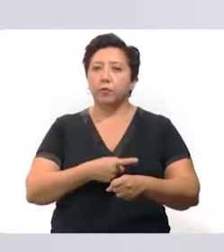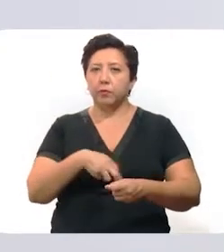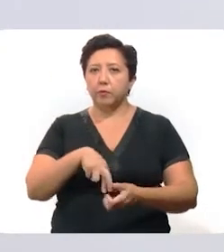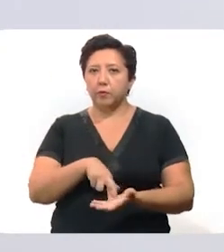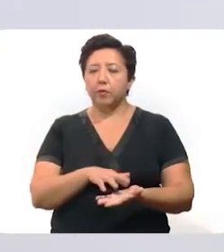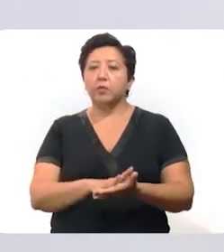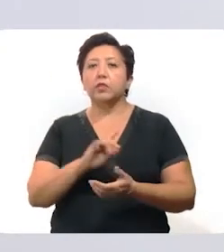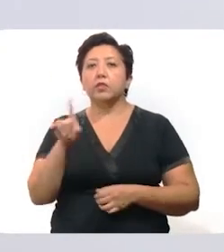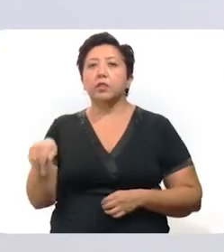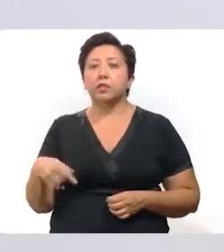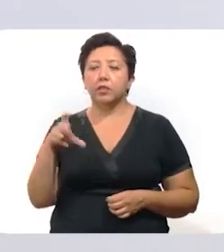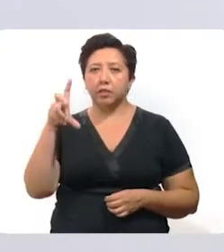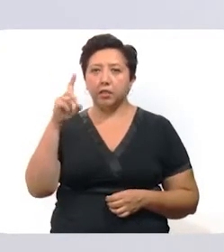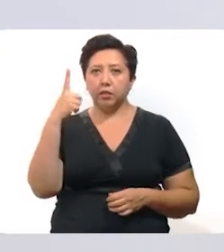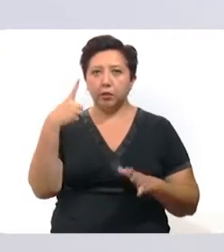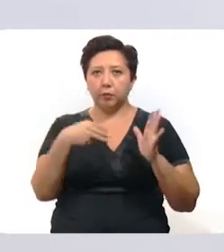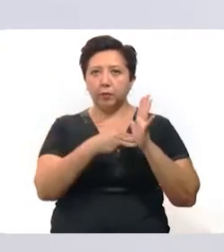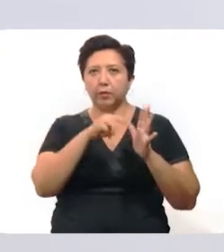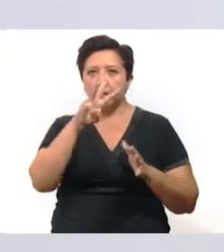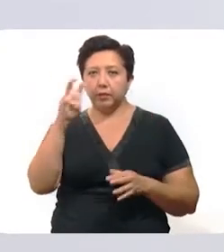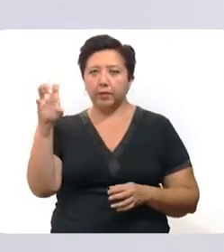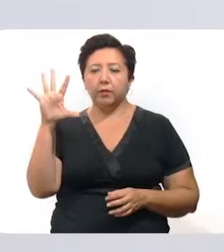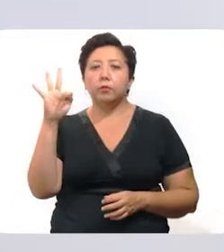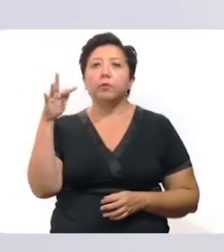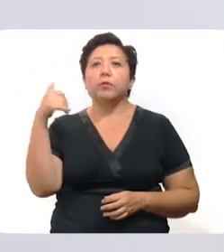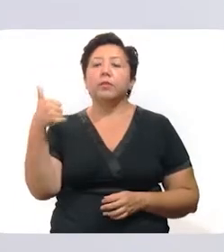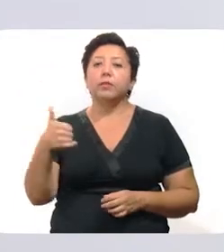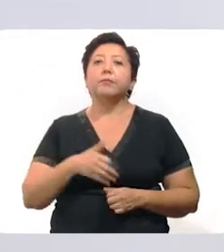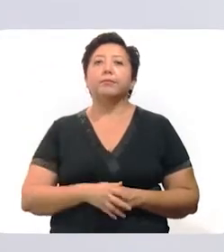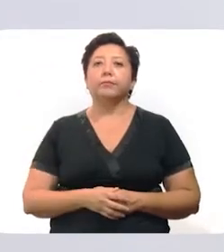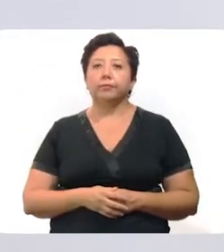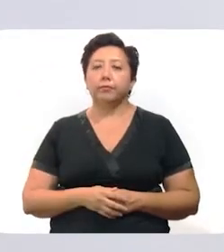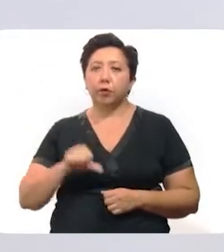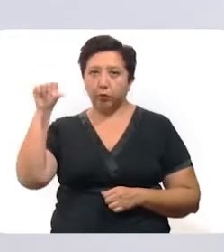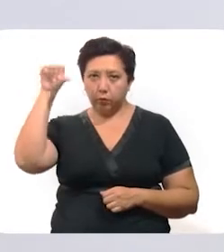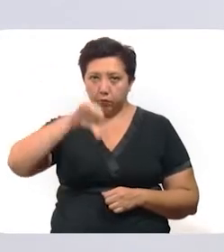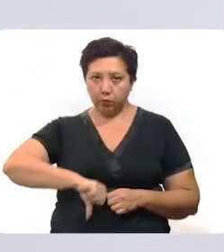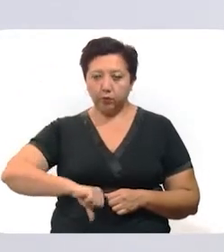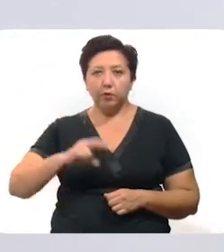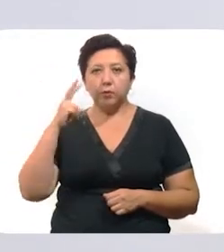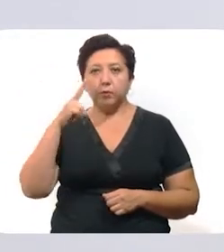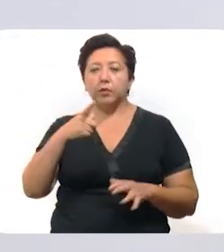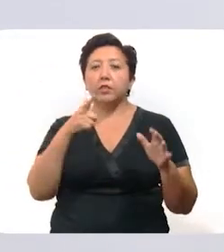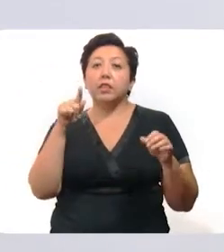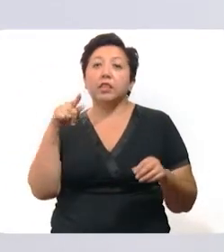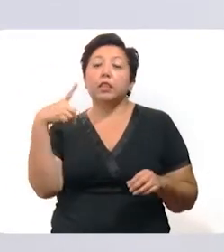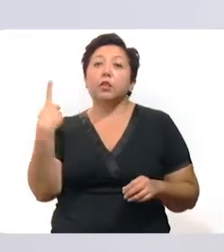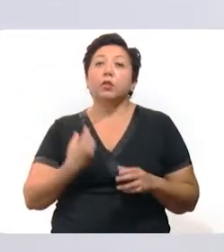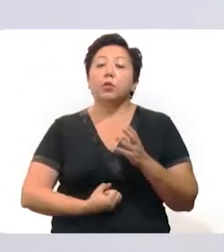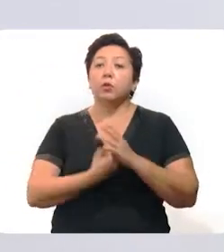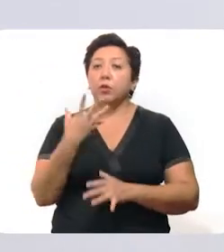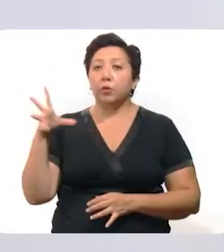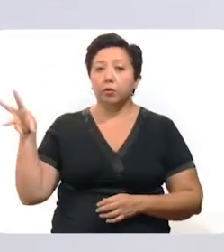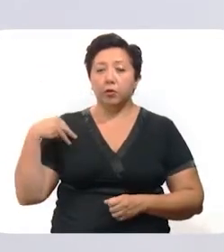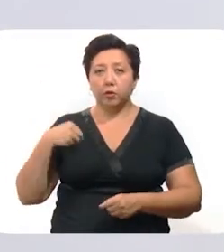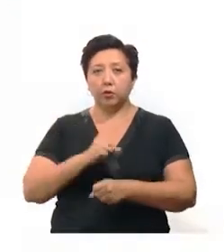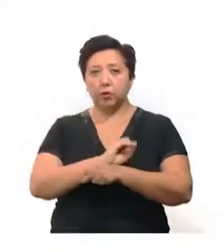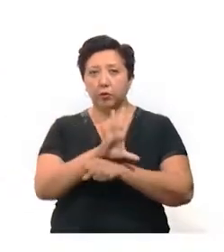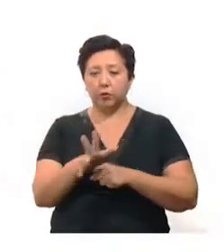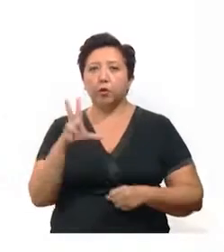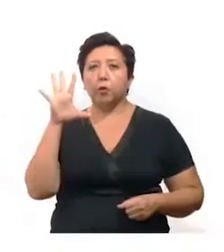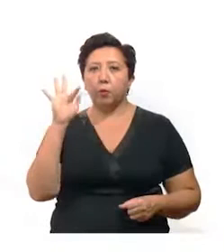contagios registrados, que es 31.346. Hoy se detectaron 71 nuevos contagios de